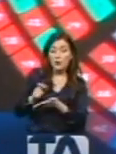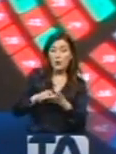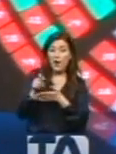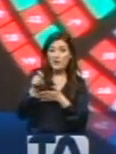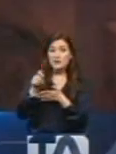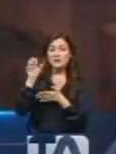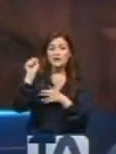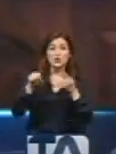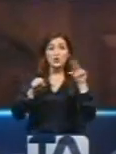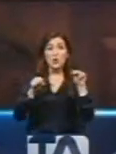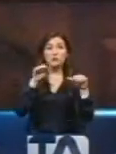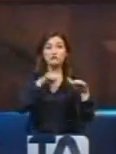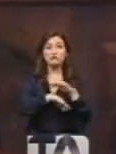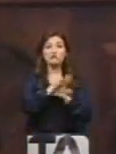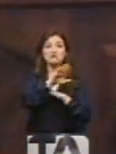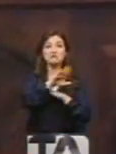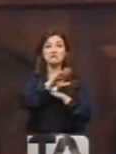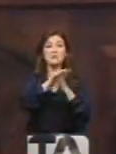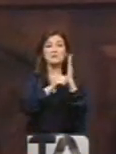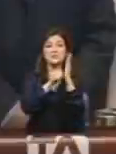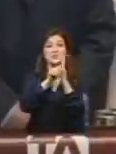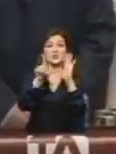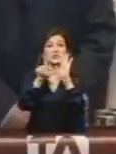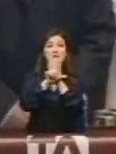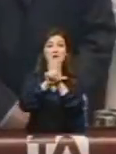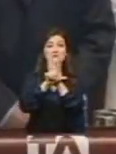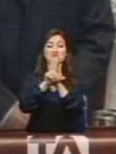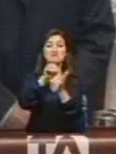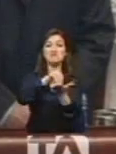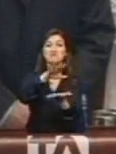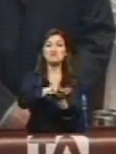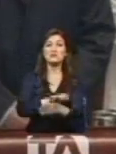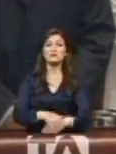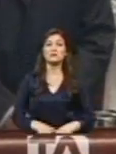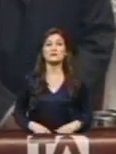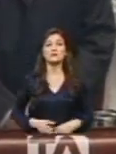aprobarse o si no, entrará en vigencia por el Ministerio de la Ley. En Quito, Andrea Samaniego, 24 horas.